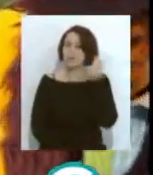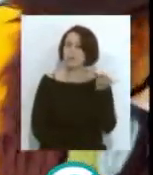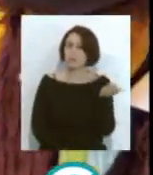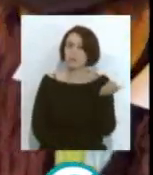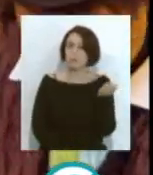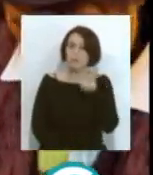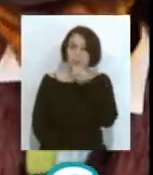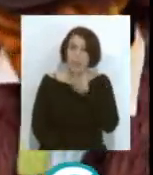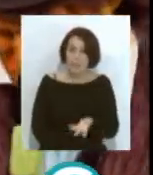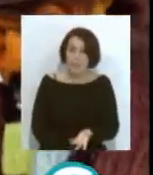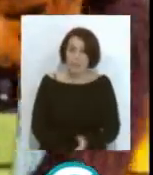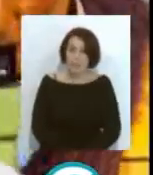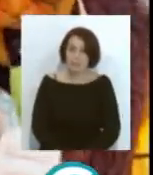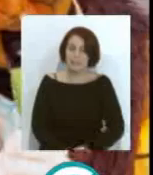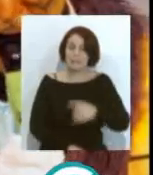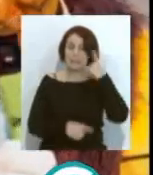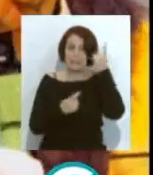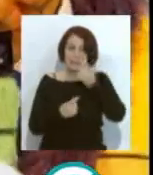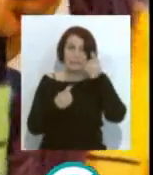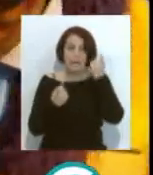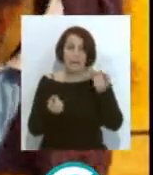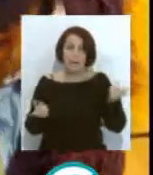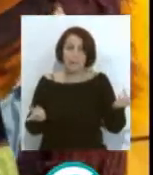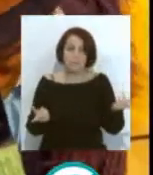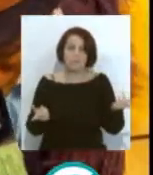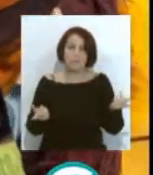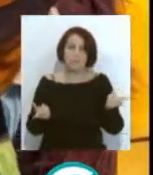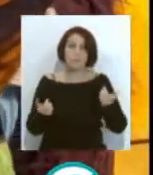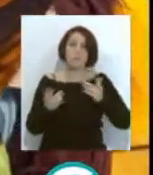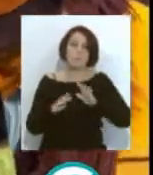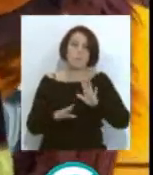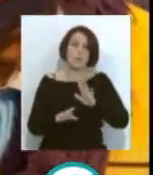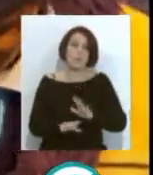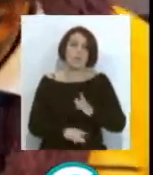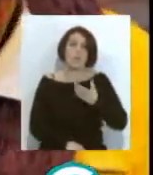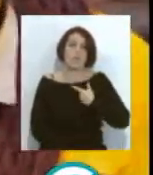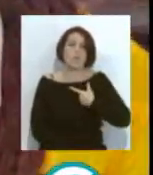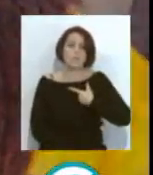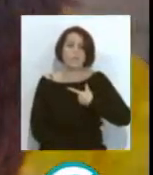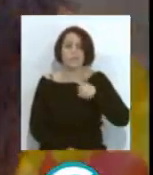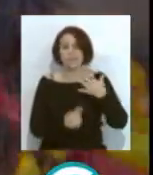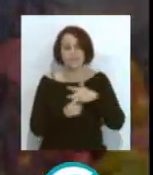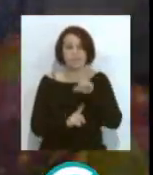me parece muy bien. Vamos a intentar, pero se lo antoja un poco difícil, Miriam,